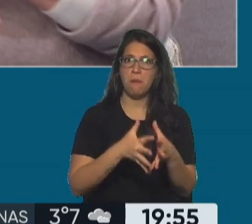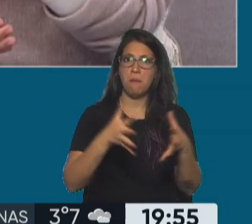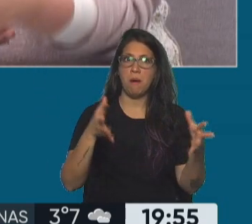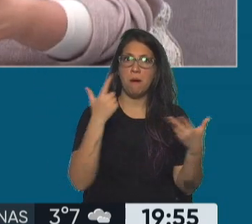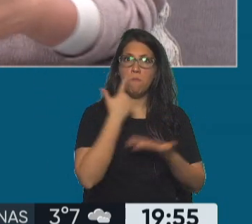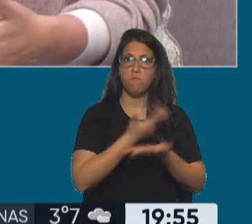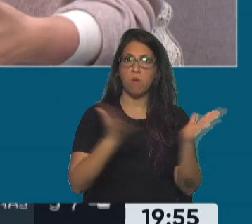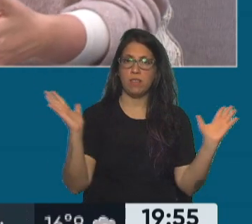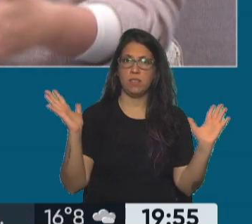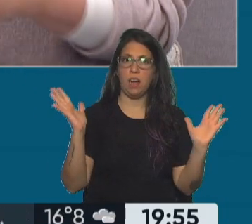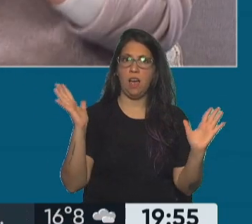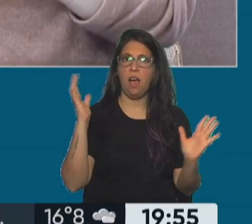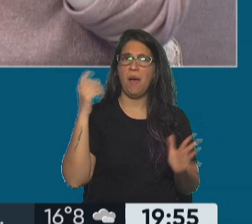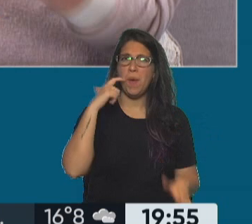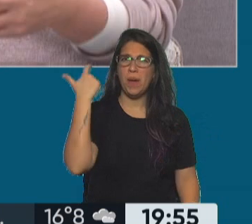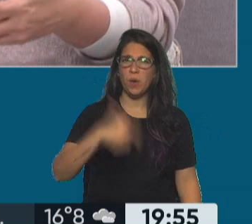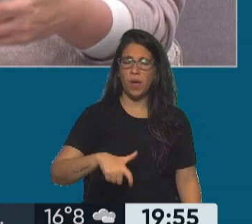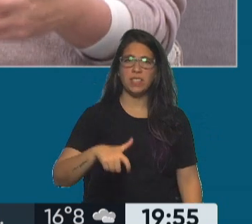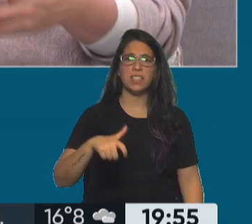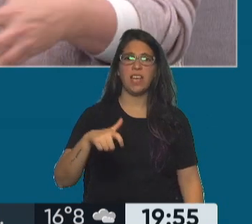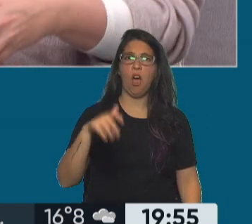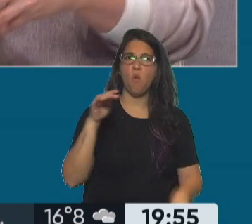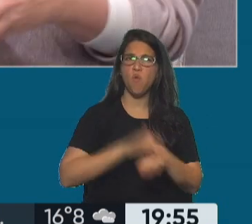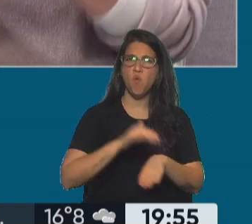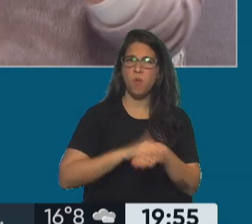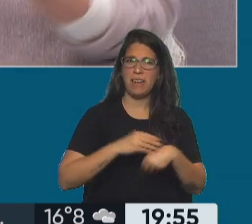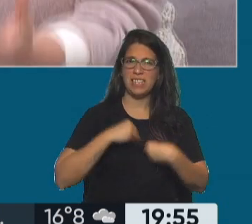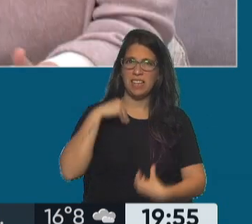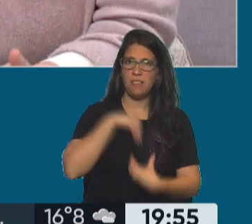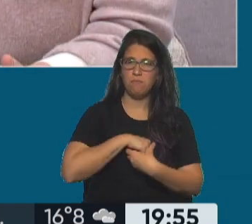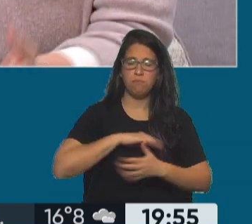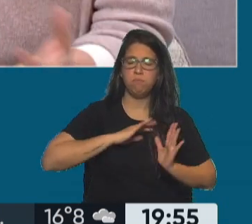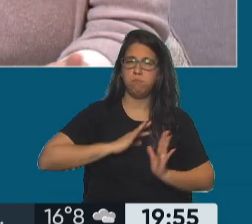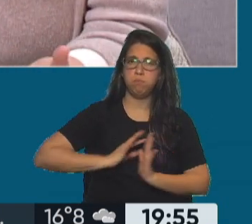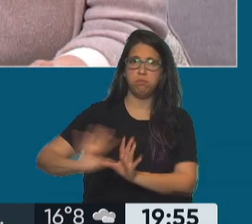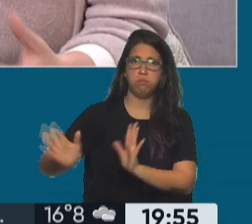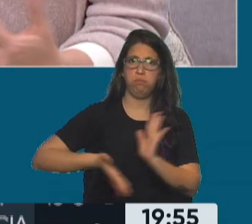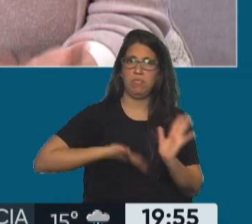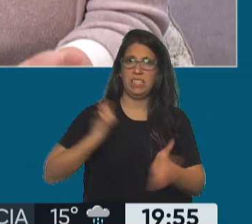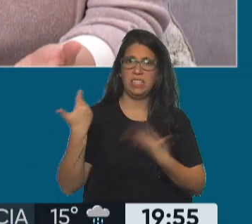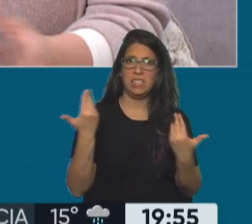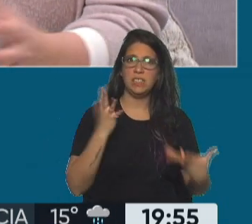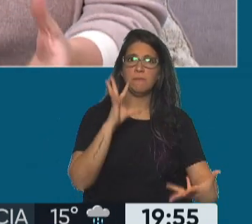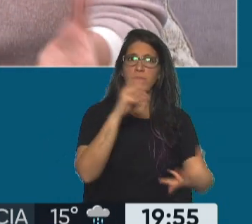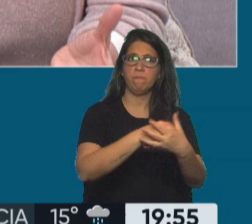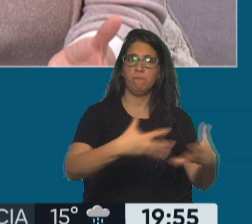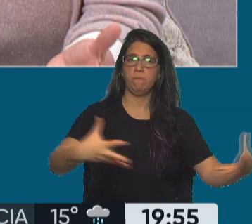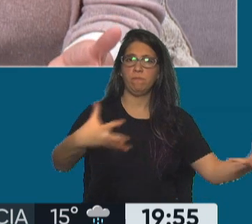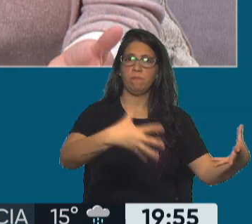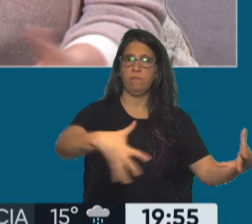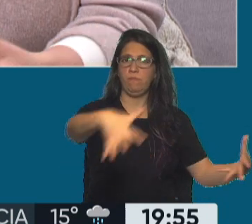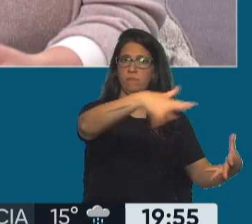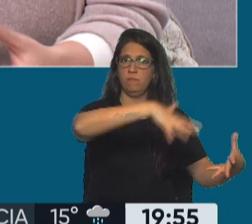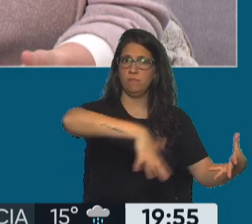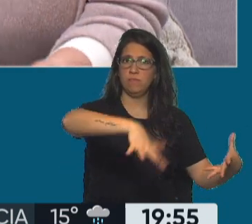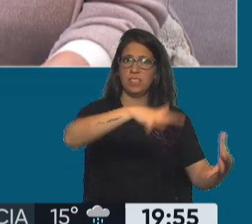pudimos trascender esas vergüenzas, trascender esas culpas y poder, bueno, a partir de colectivizarnos y trabajar juntos